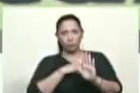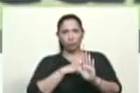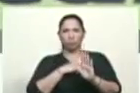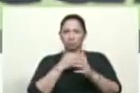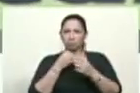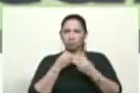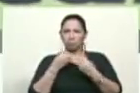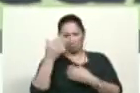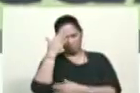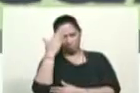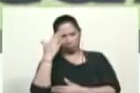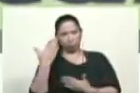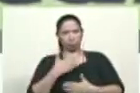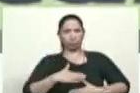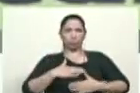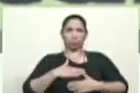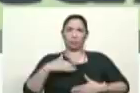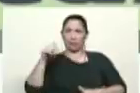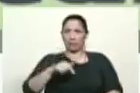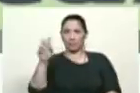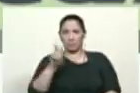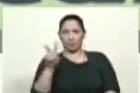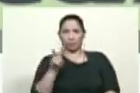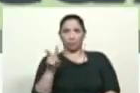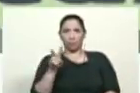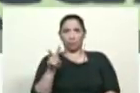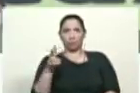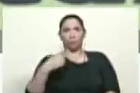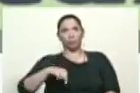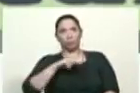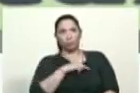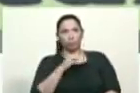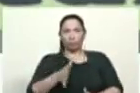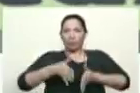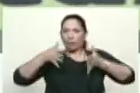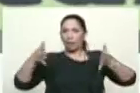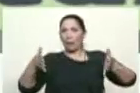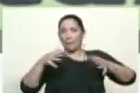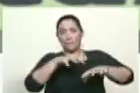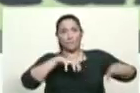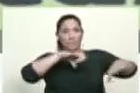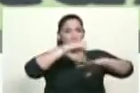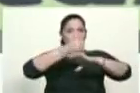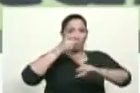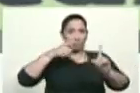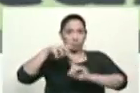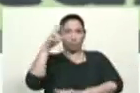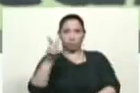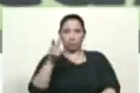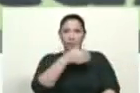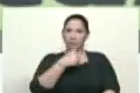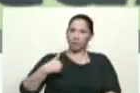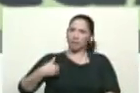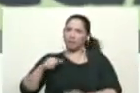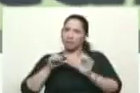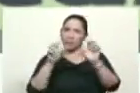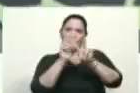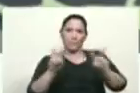convencidos que aquí en Venezuela, nosotros, la inmensa mayoría de este pueblo venezolano que quiere seguir en